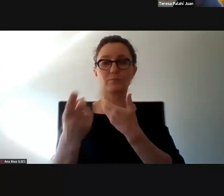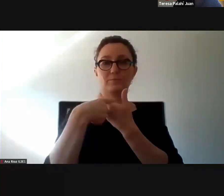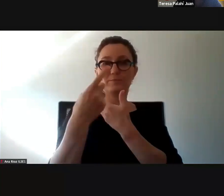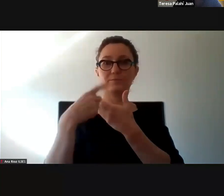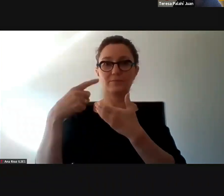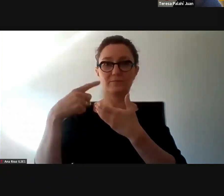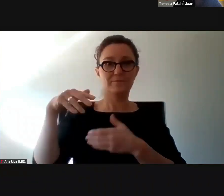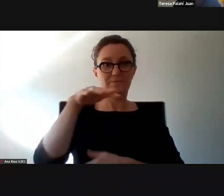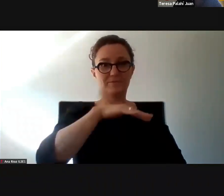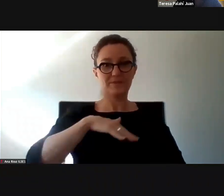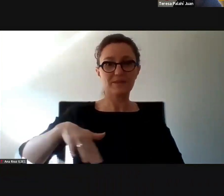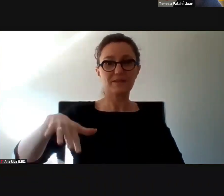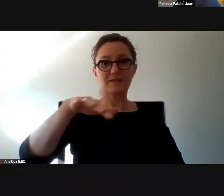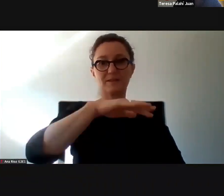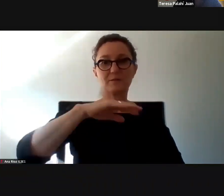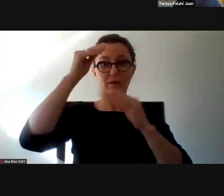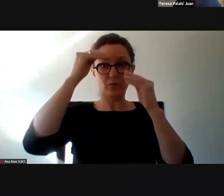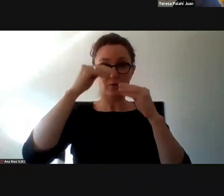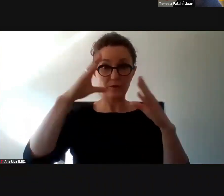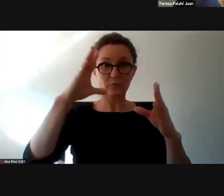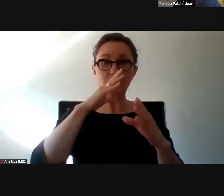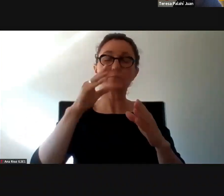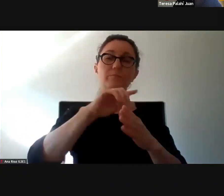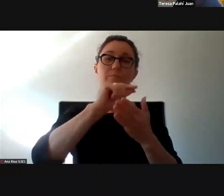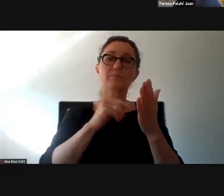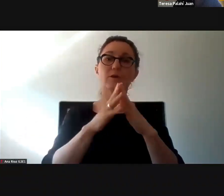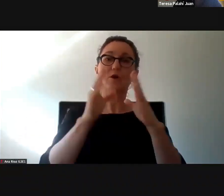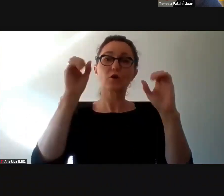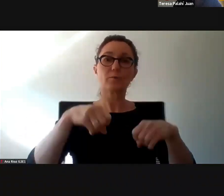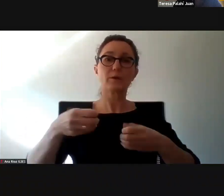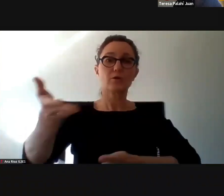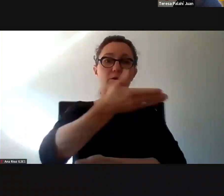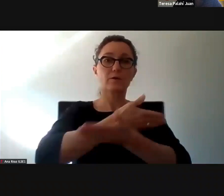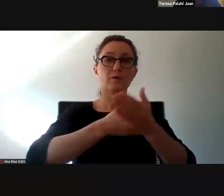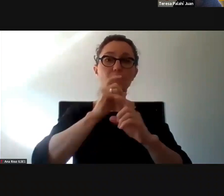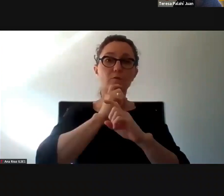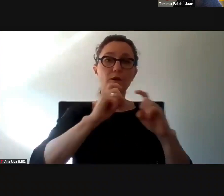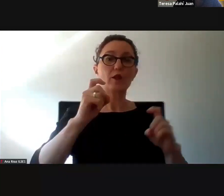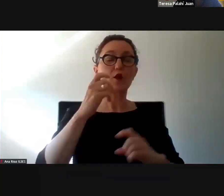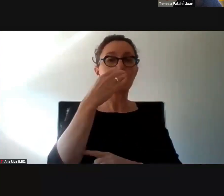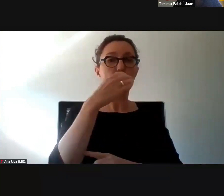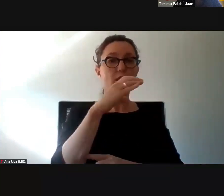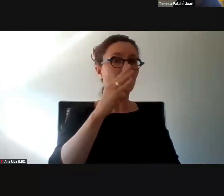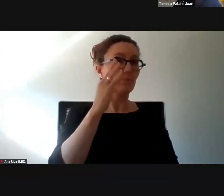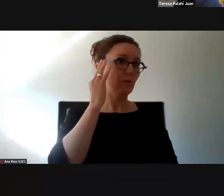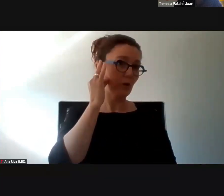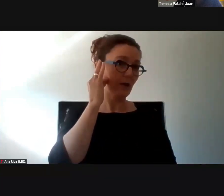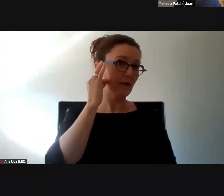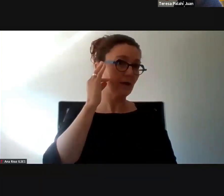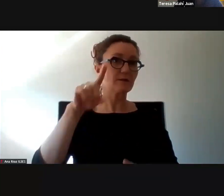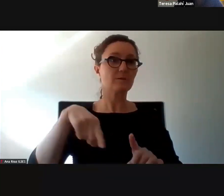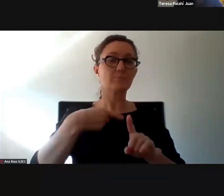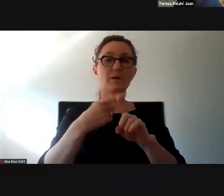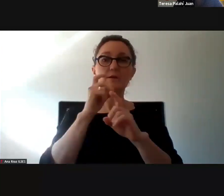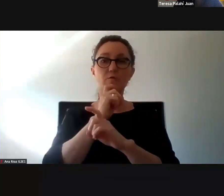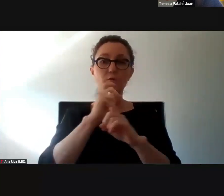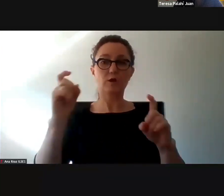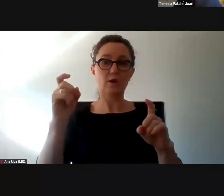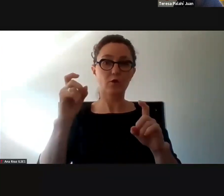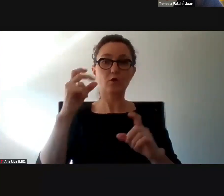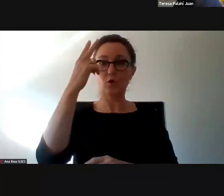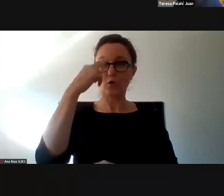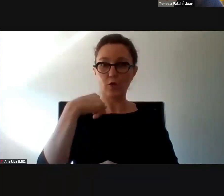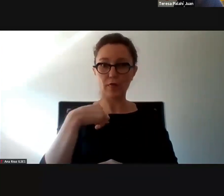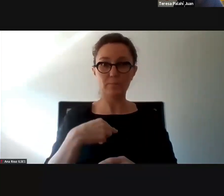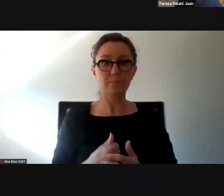virtual enmarcado en el convenio de colaboración de Fundación CERMI Mujeres y Fundación